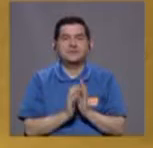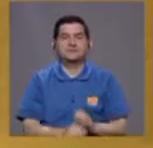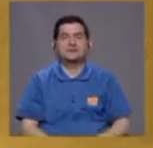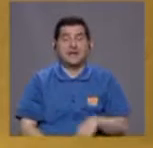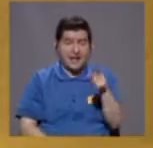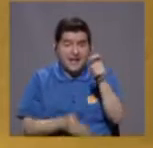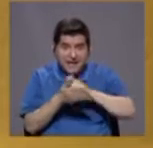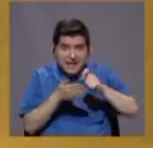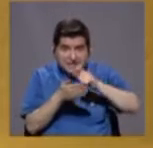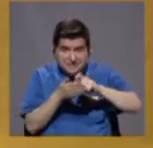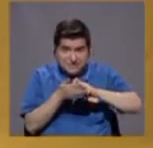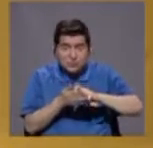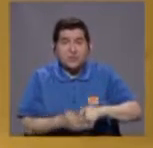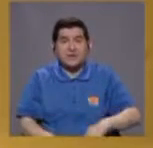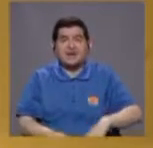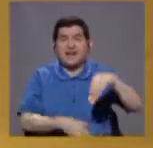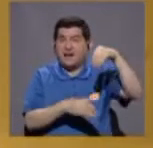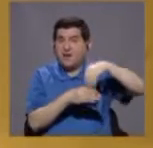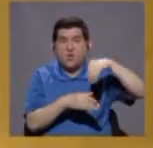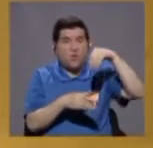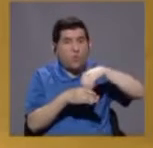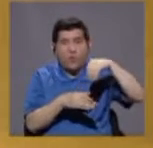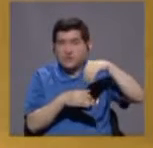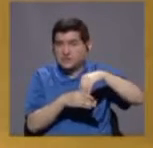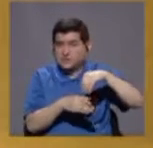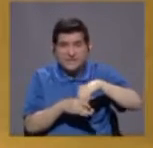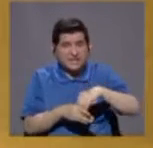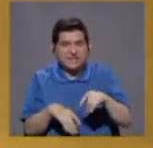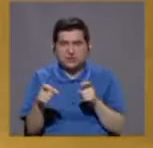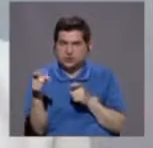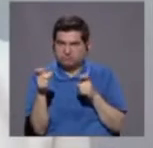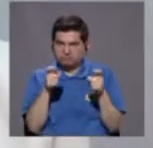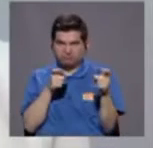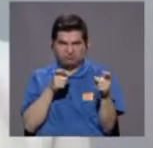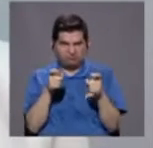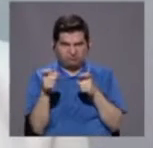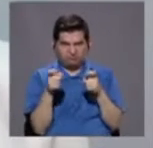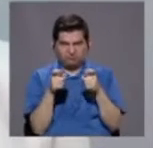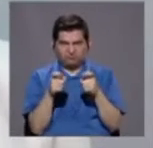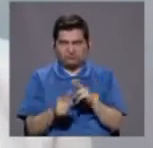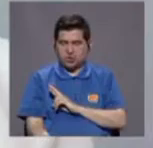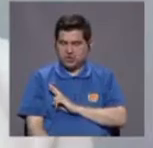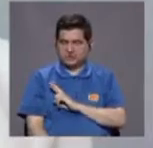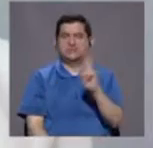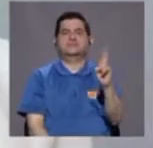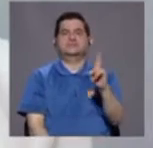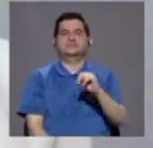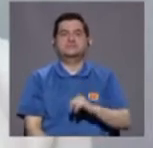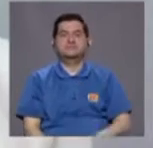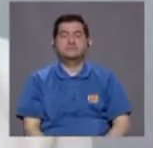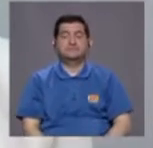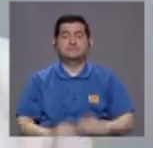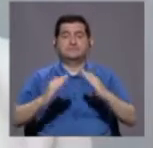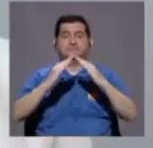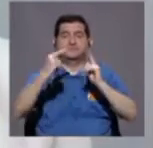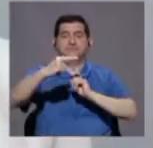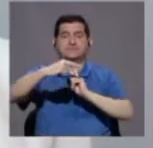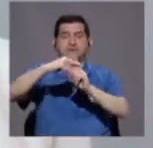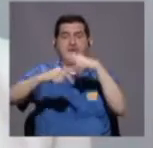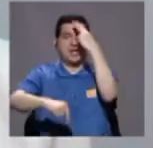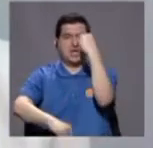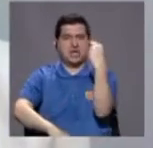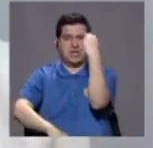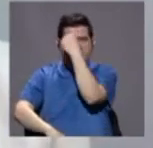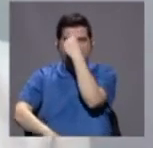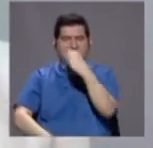donde los contenidos estaban pesadamente dominados por la religión y la Iglesia Católica tenía